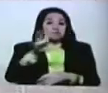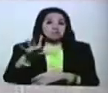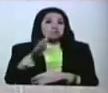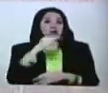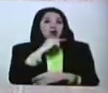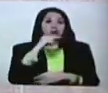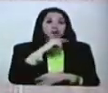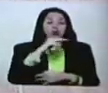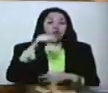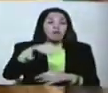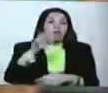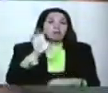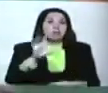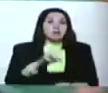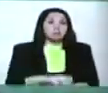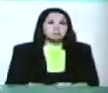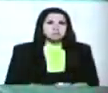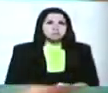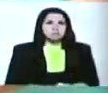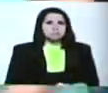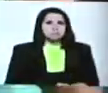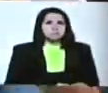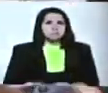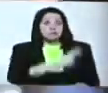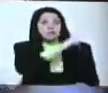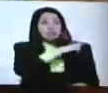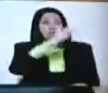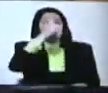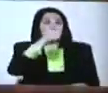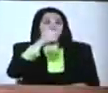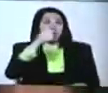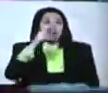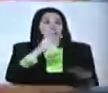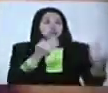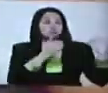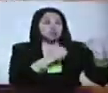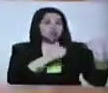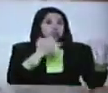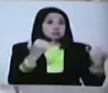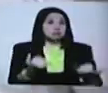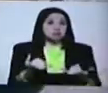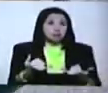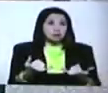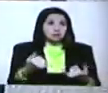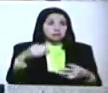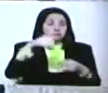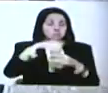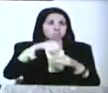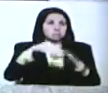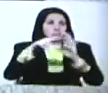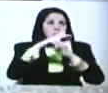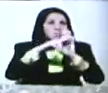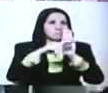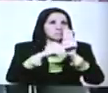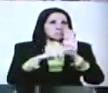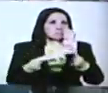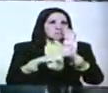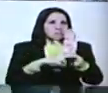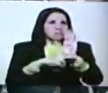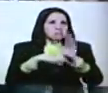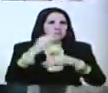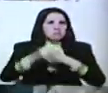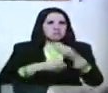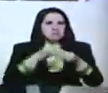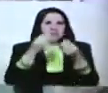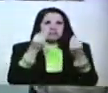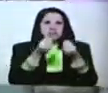en nuestro país. Se instruyó a directores y responsables de centros educativos ajustarse a este cronograma para facilitar la realización